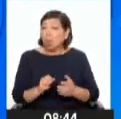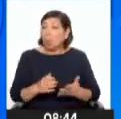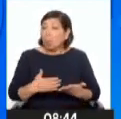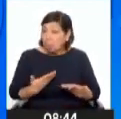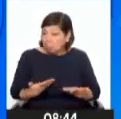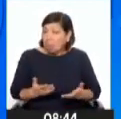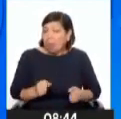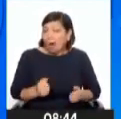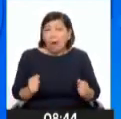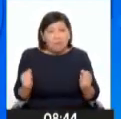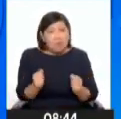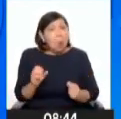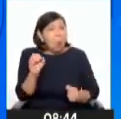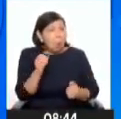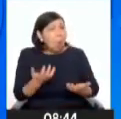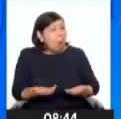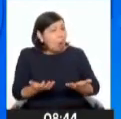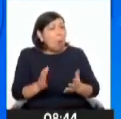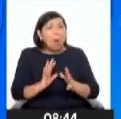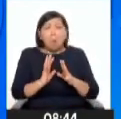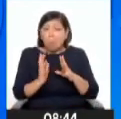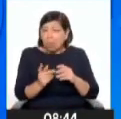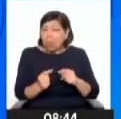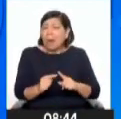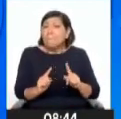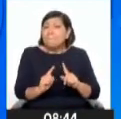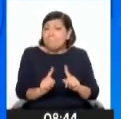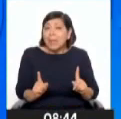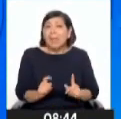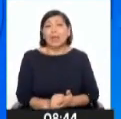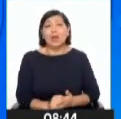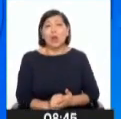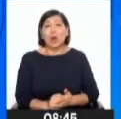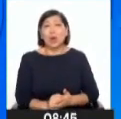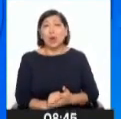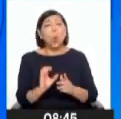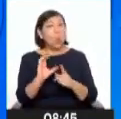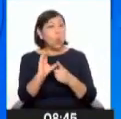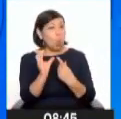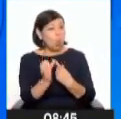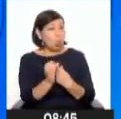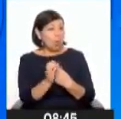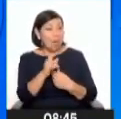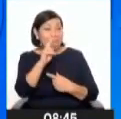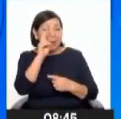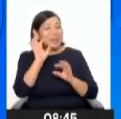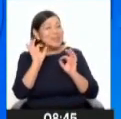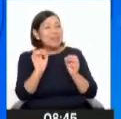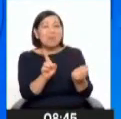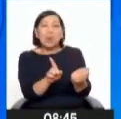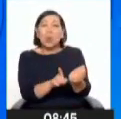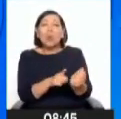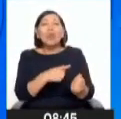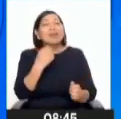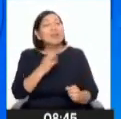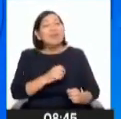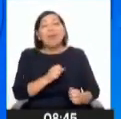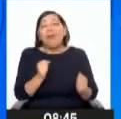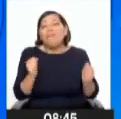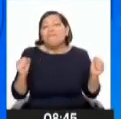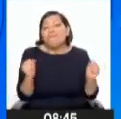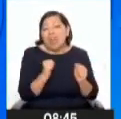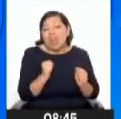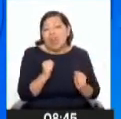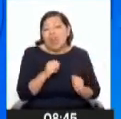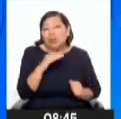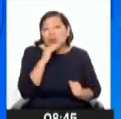tomar tanto frío, caliente, a nivel mundial hablo, pero socialmente y culturalmente en Perú lo tomamos helada.